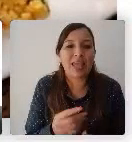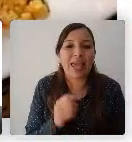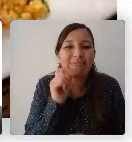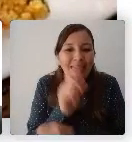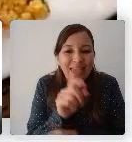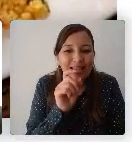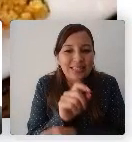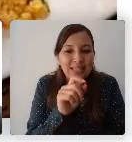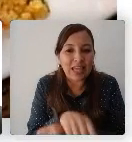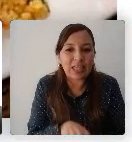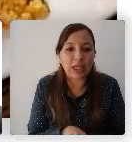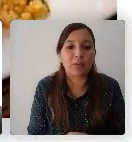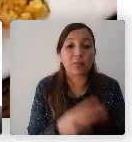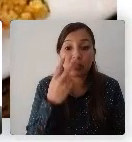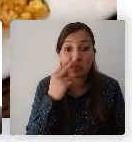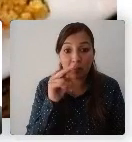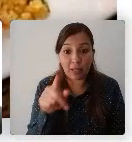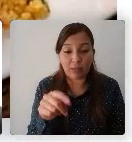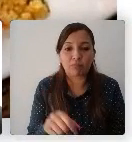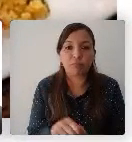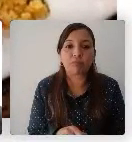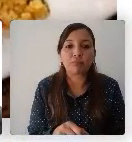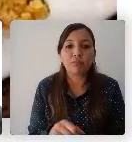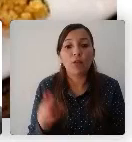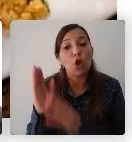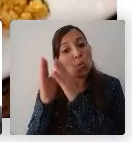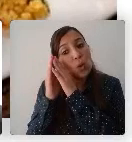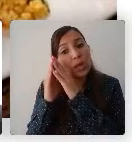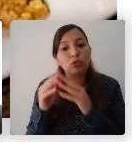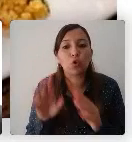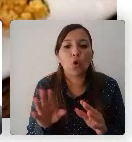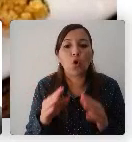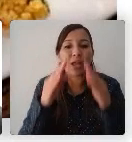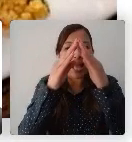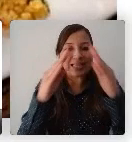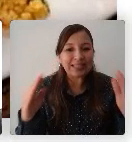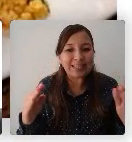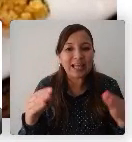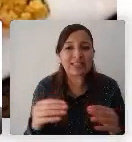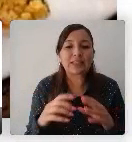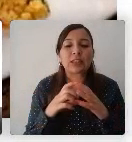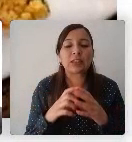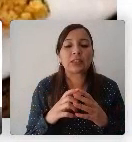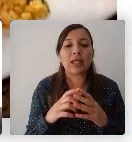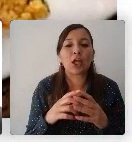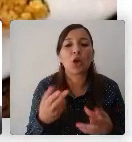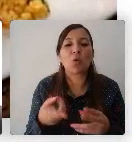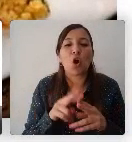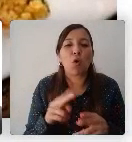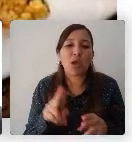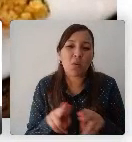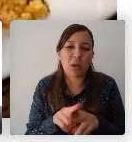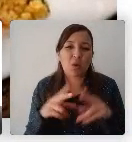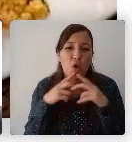planta turística muy interesante, tienen alojamientos que ellos lo llaman sus casitas vivenciales, en los cuales pues te